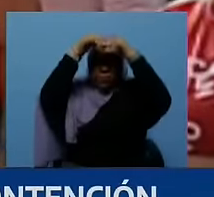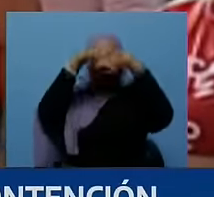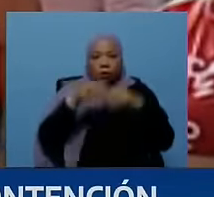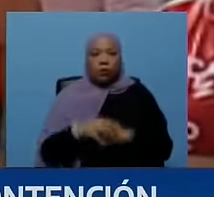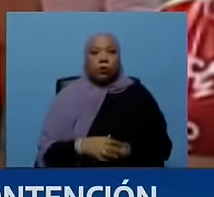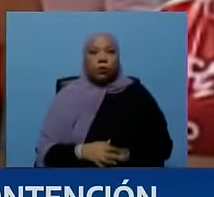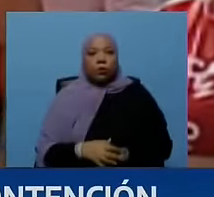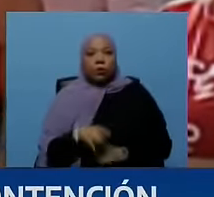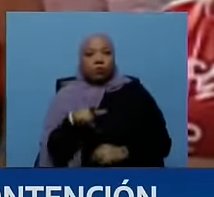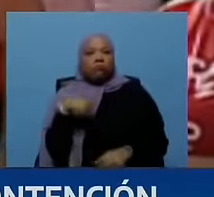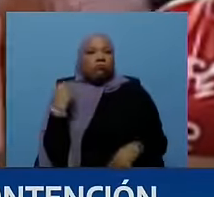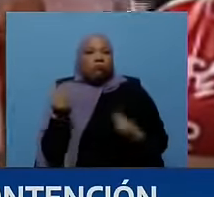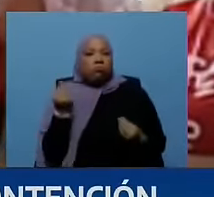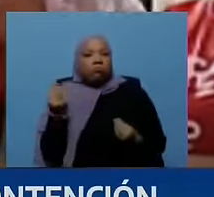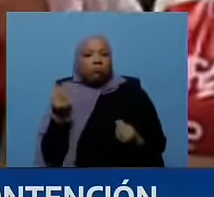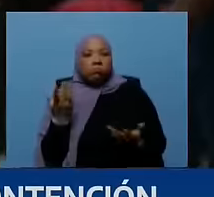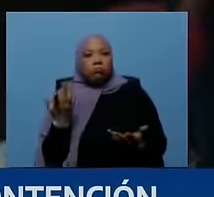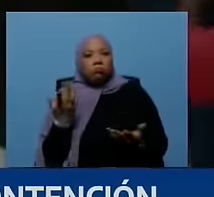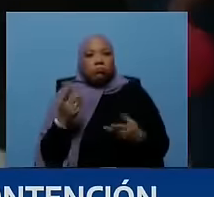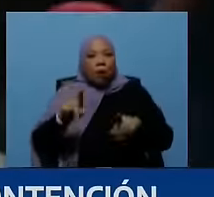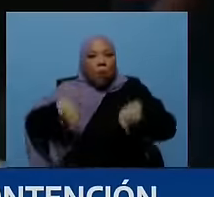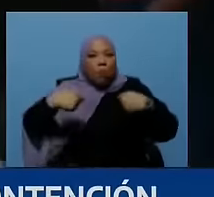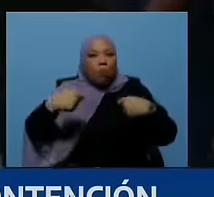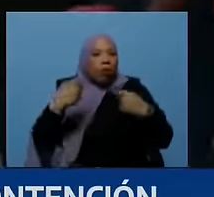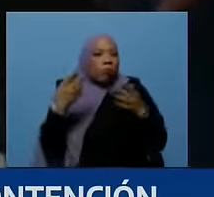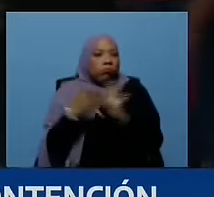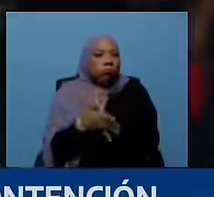La va a traer cargada. ¿Ah? Bueno.